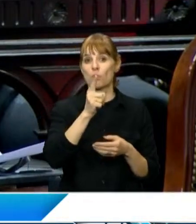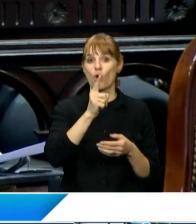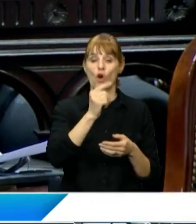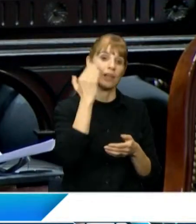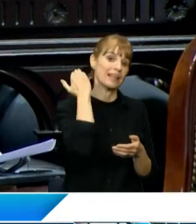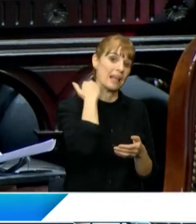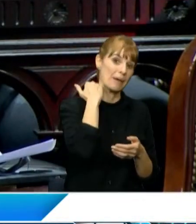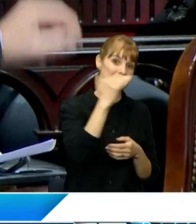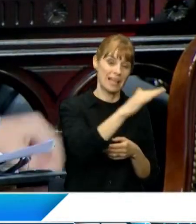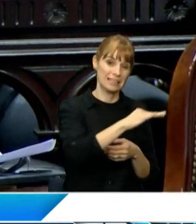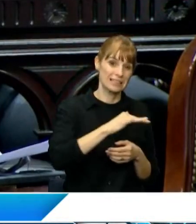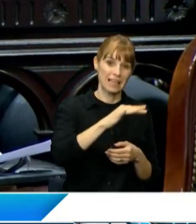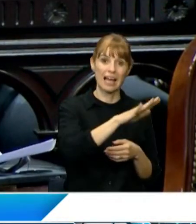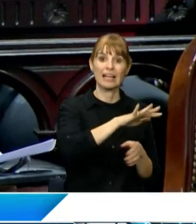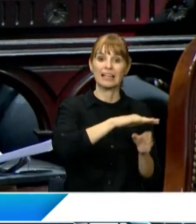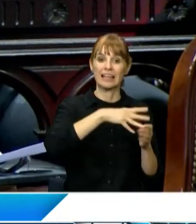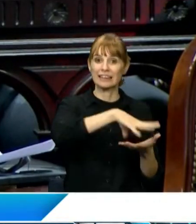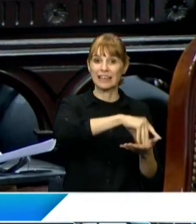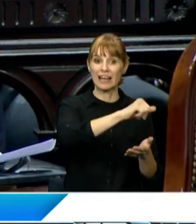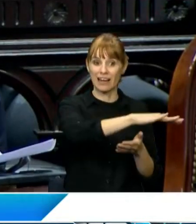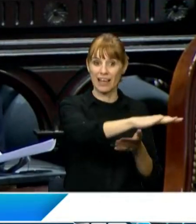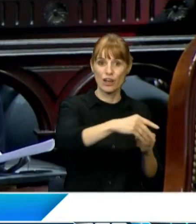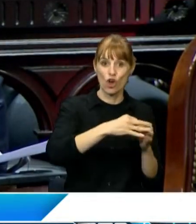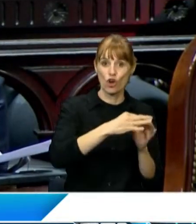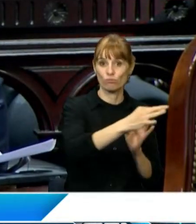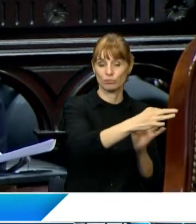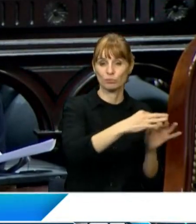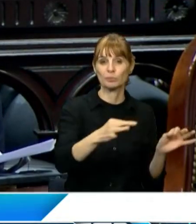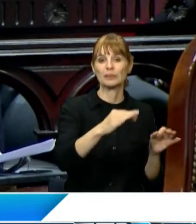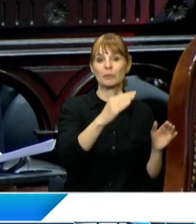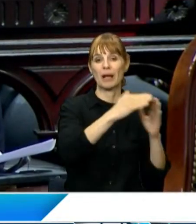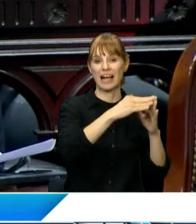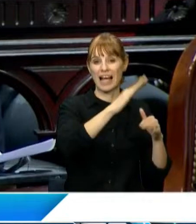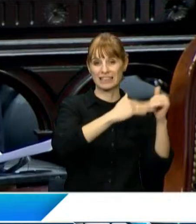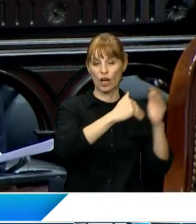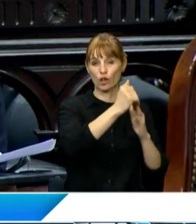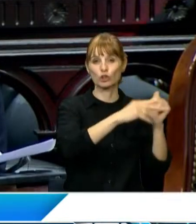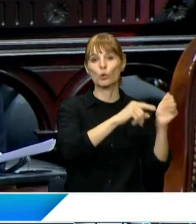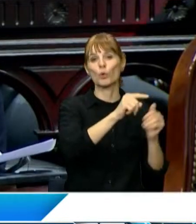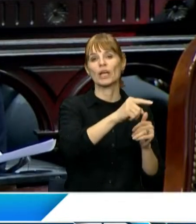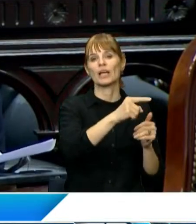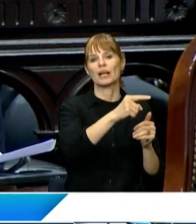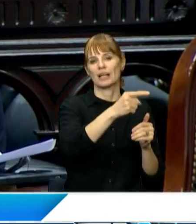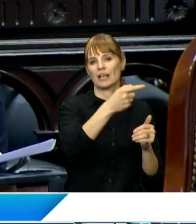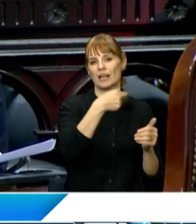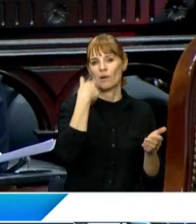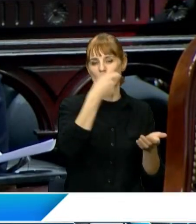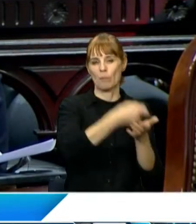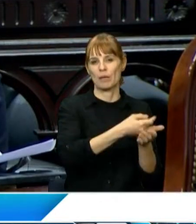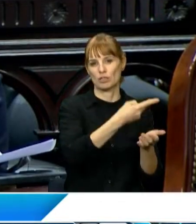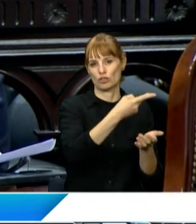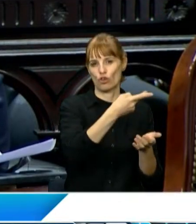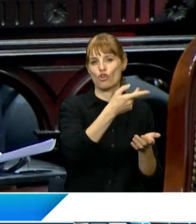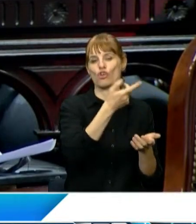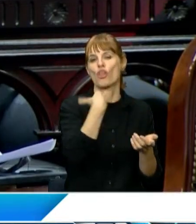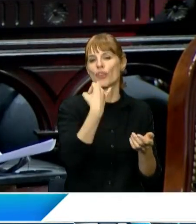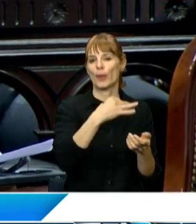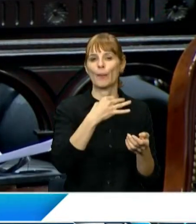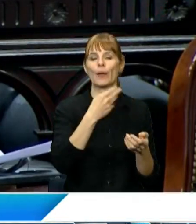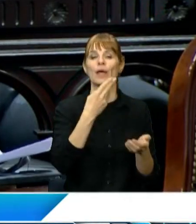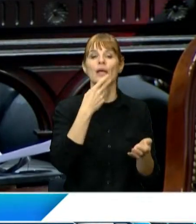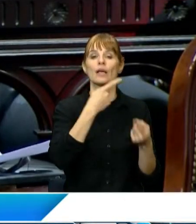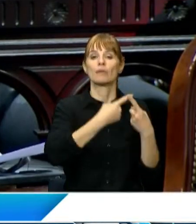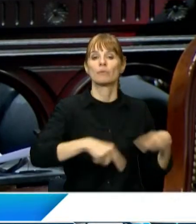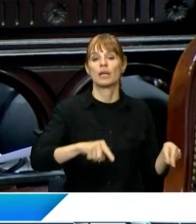de $23.000 tenga que entrar en bienes personales. Con lo cual hay que achicar bienes personales, hacer que inviertan, que compren y